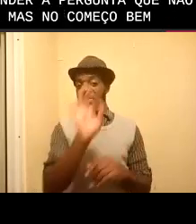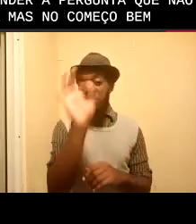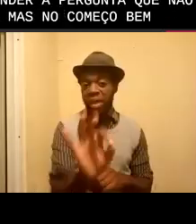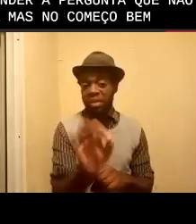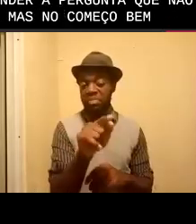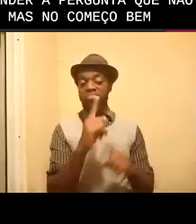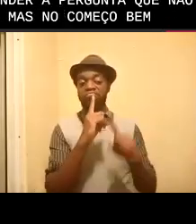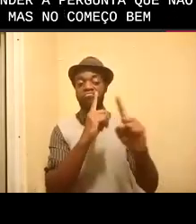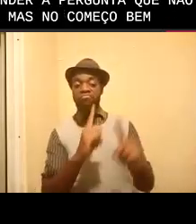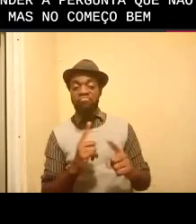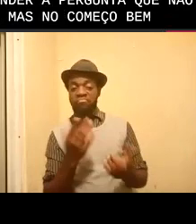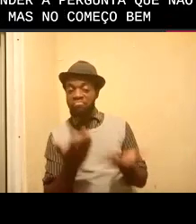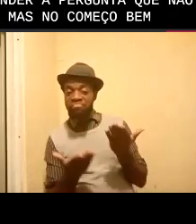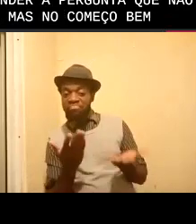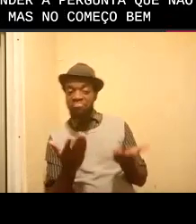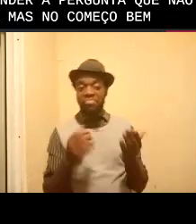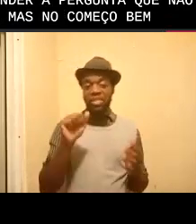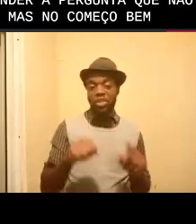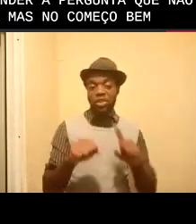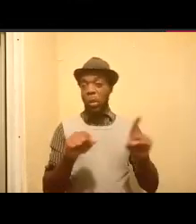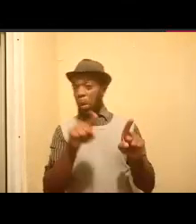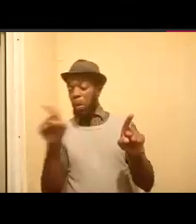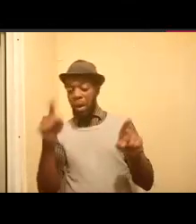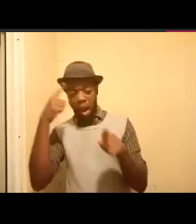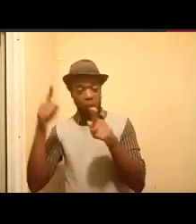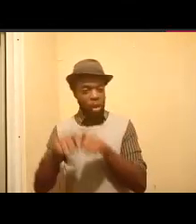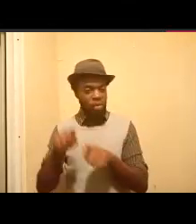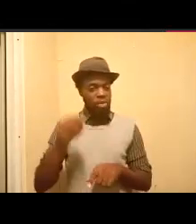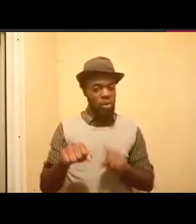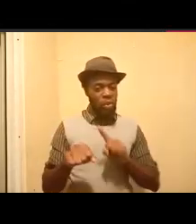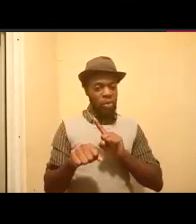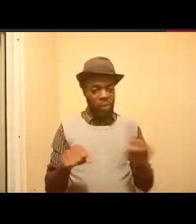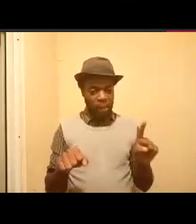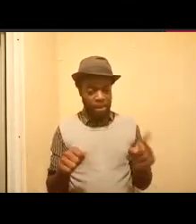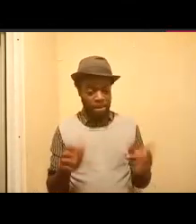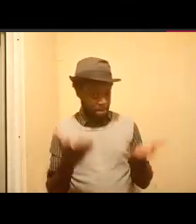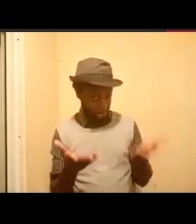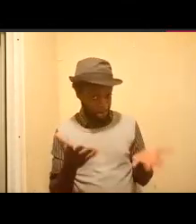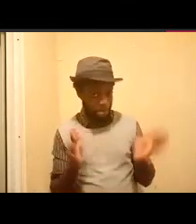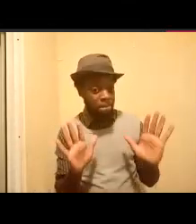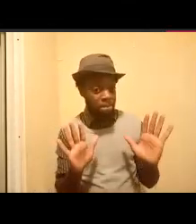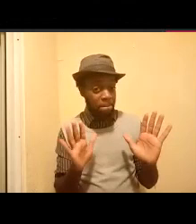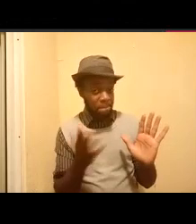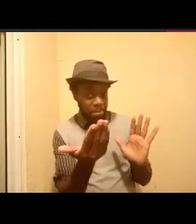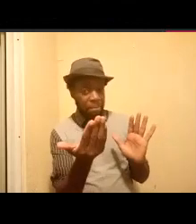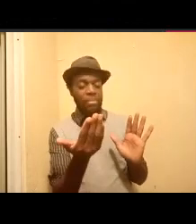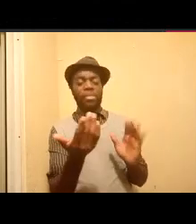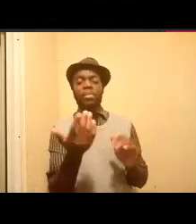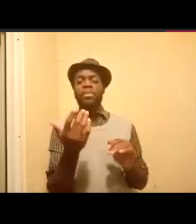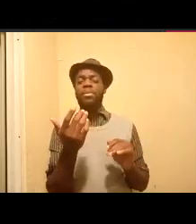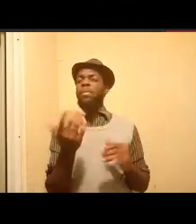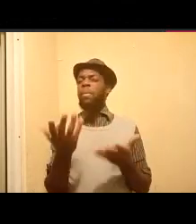la pregunta, porque no se recuerdan. ¿Alguien se recuerda? ¿Cuál es su...